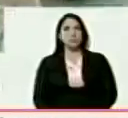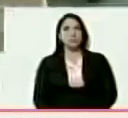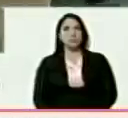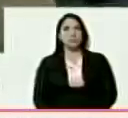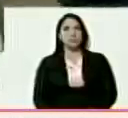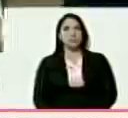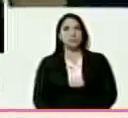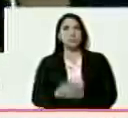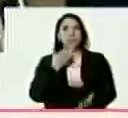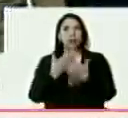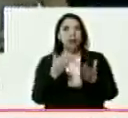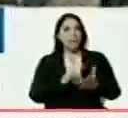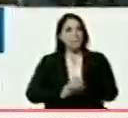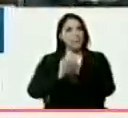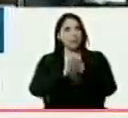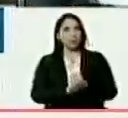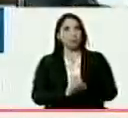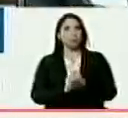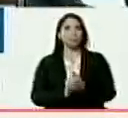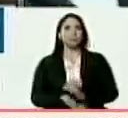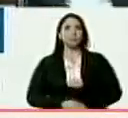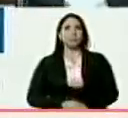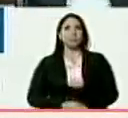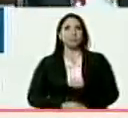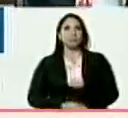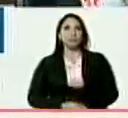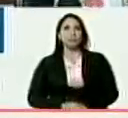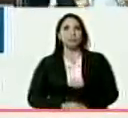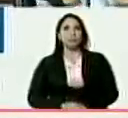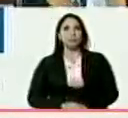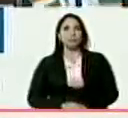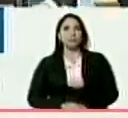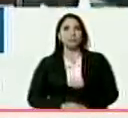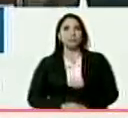Gracias, compañero. Gracias, compañera.